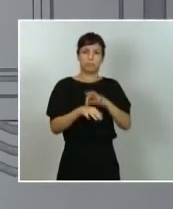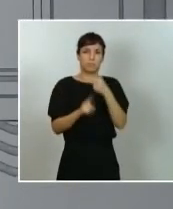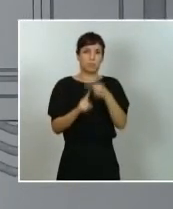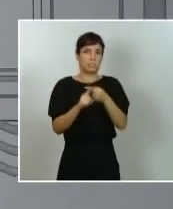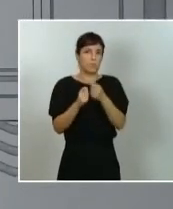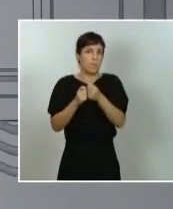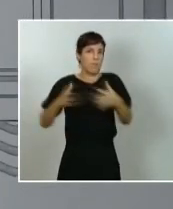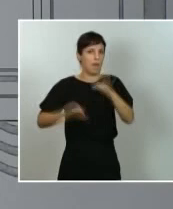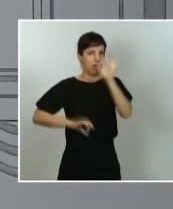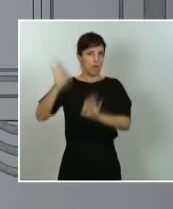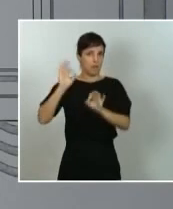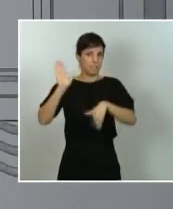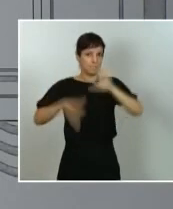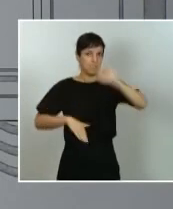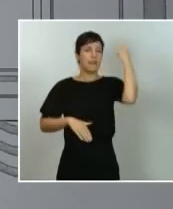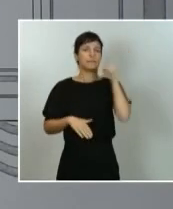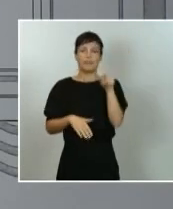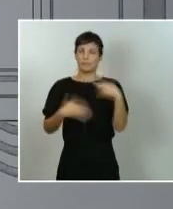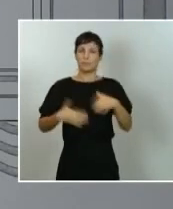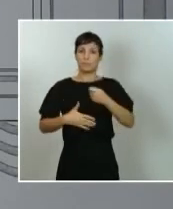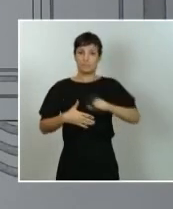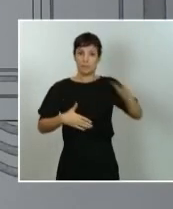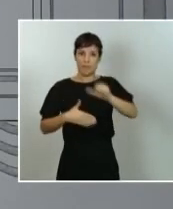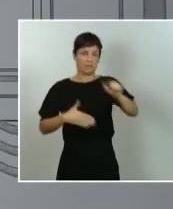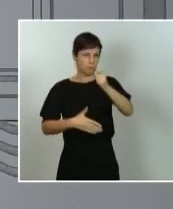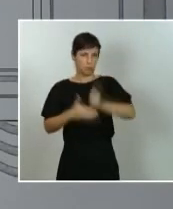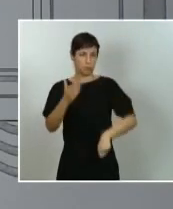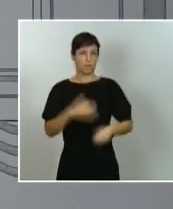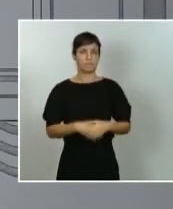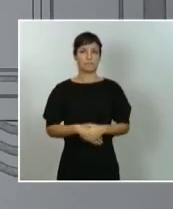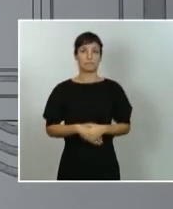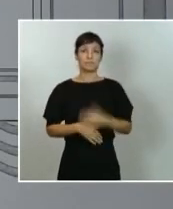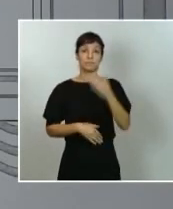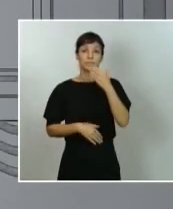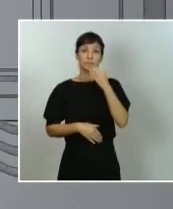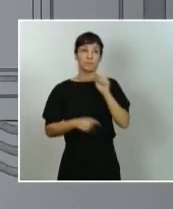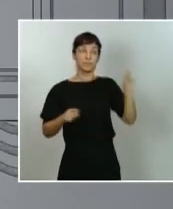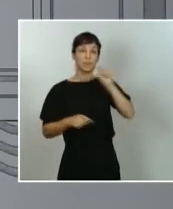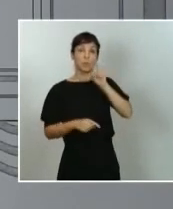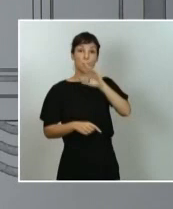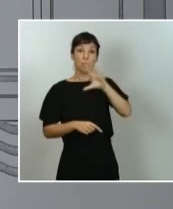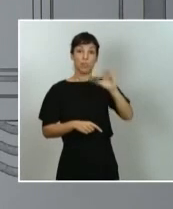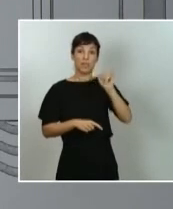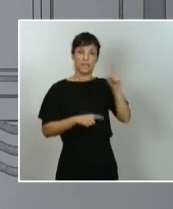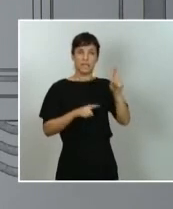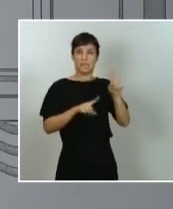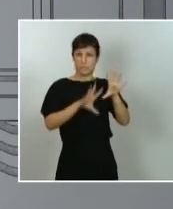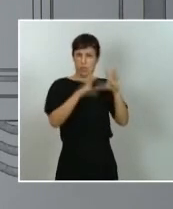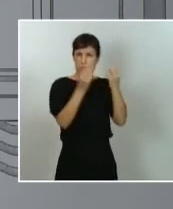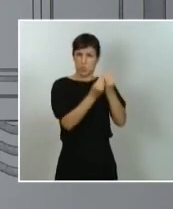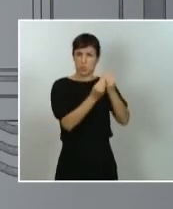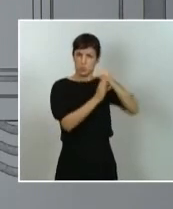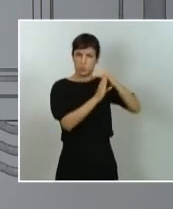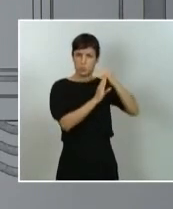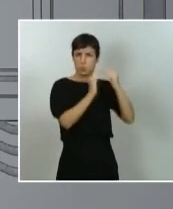acertadas. Hay muchas medidas que han sido acertadas. Lo que no ha sido acertado el tiempo en que se han tomado, ¿eh? Por ejemplo, el